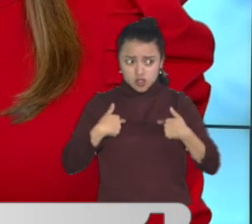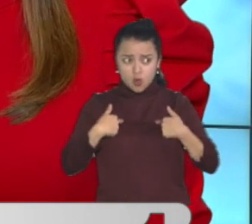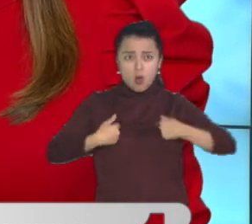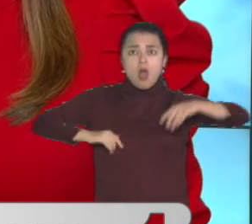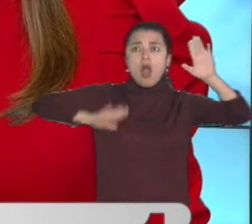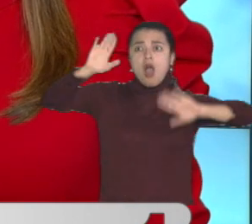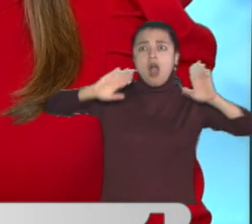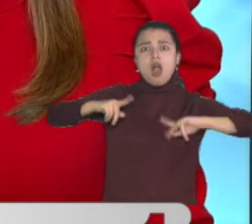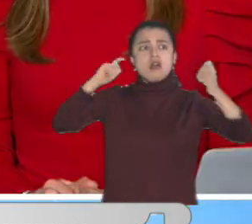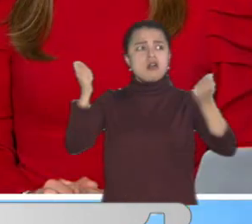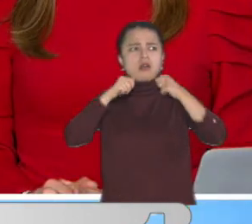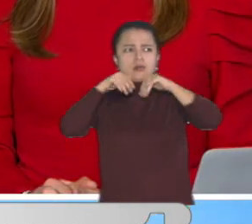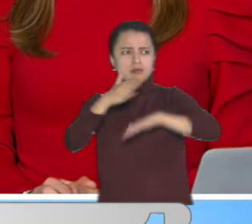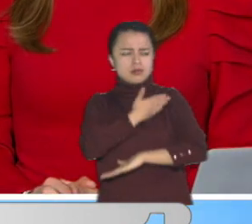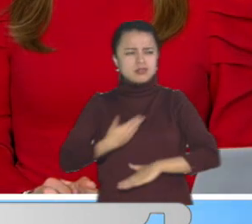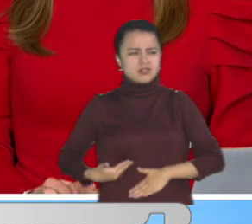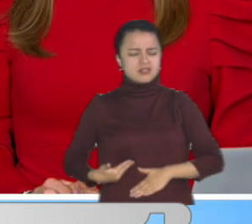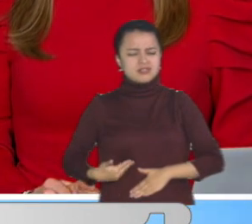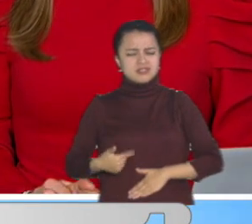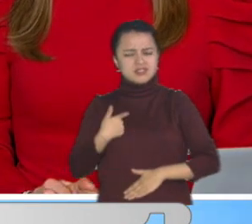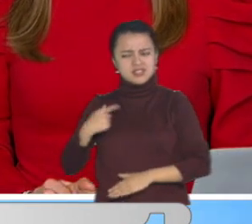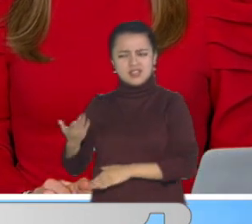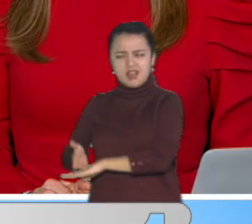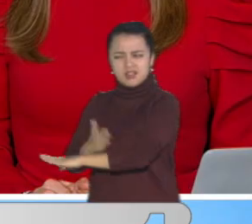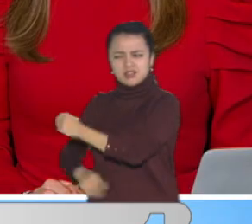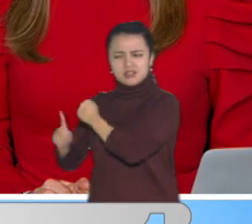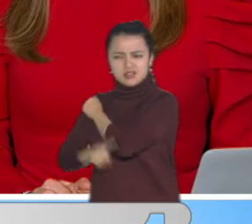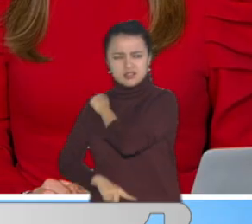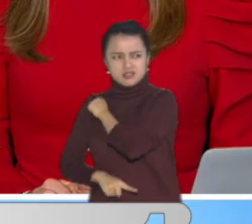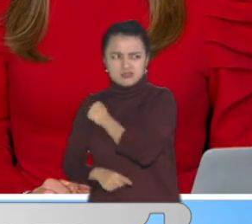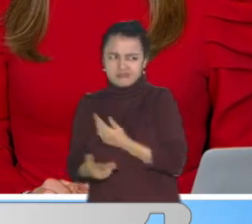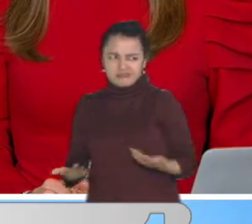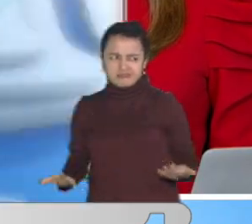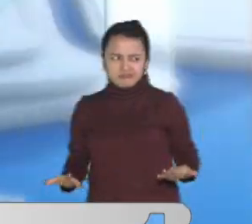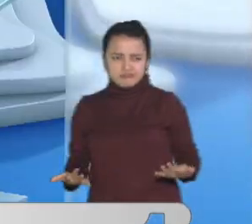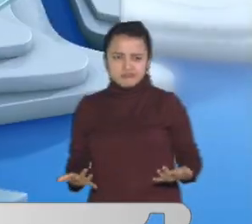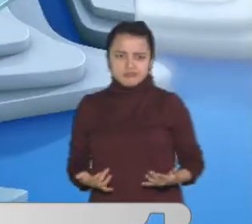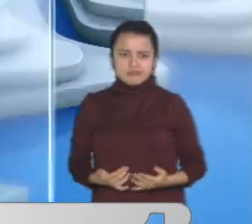candidato. Tatiana tiene los detalles. Tatiana, buenas tardes.